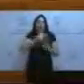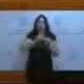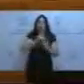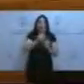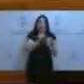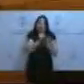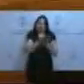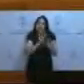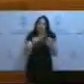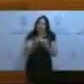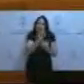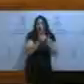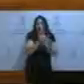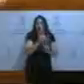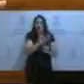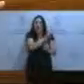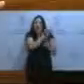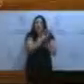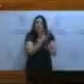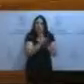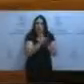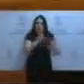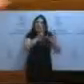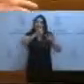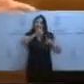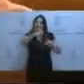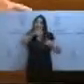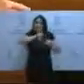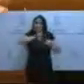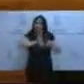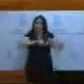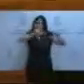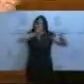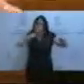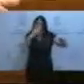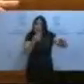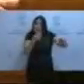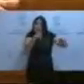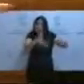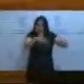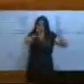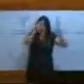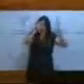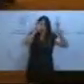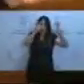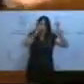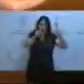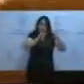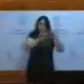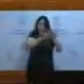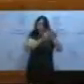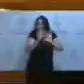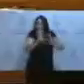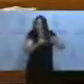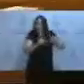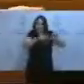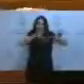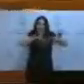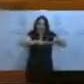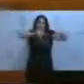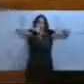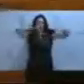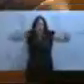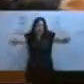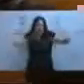modelo no lo tenemos. Y le hago una pregunta, ¿vamos a dejar los 7.000 metros con 3 lobos al azar? ¿Tenemos algún plan con ellos? ¿Vamos a ampliar el cercado, que sería